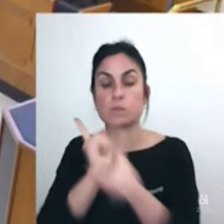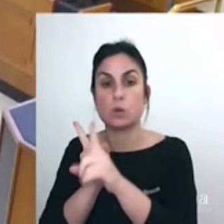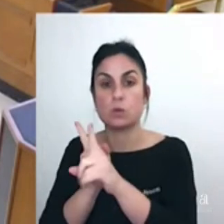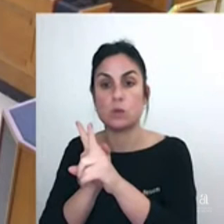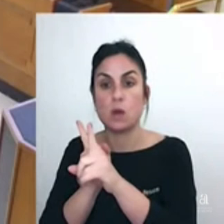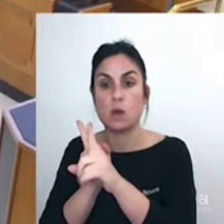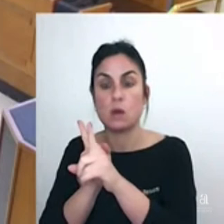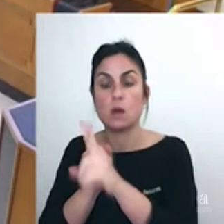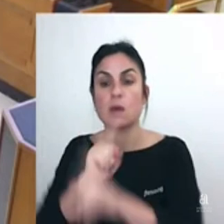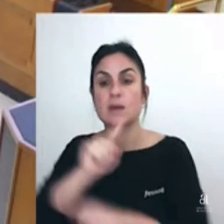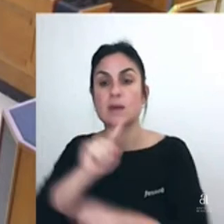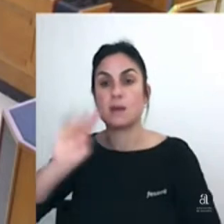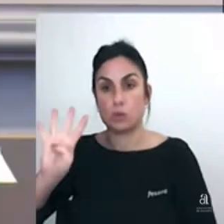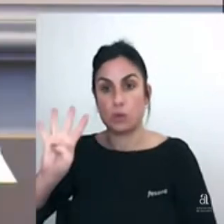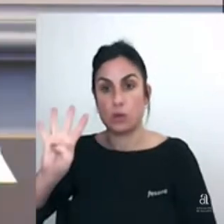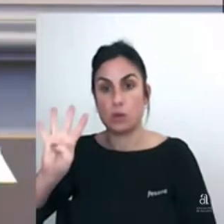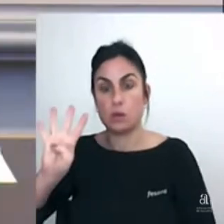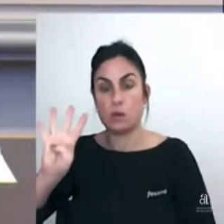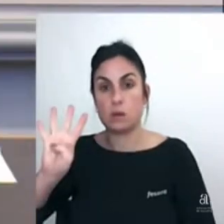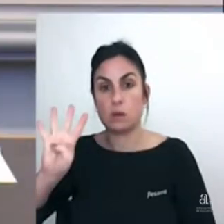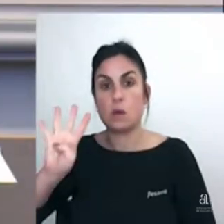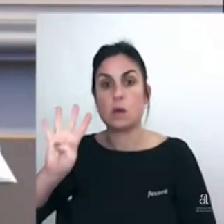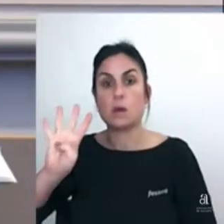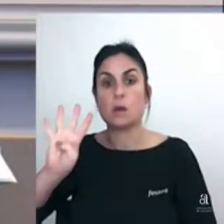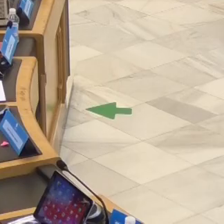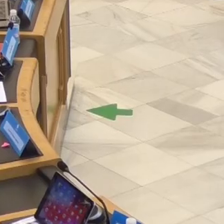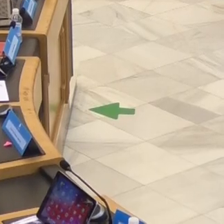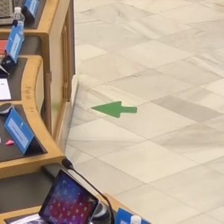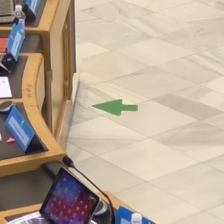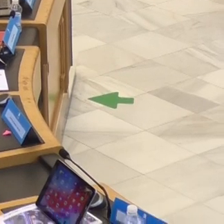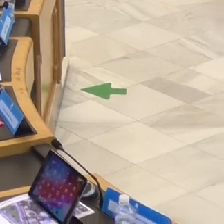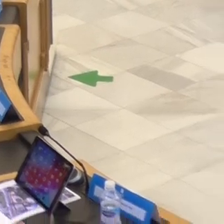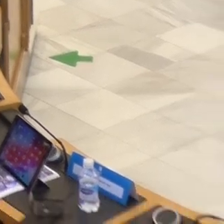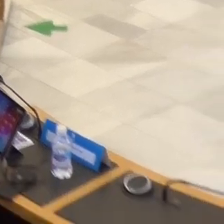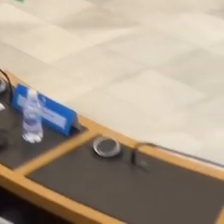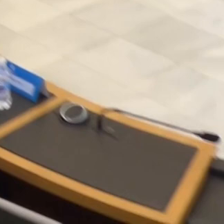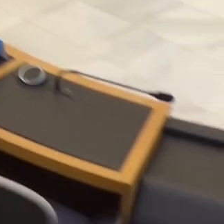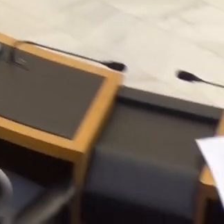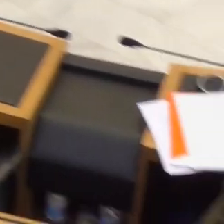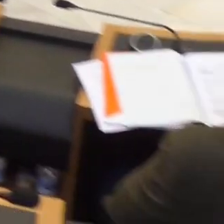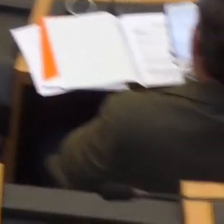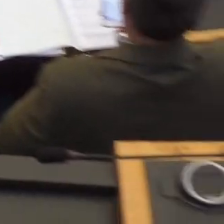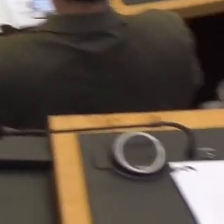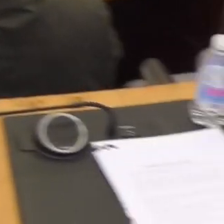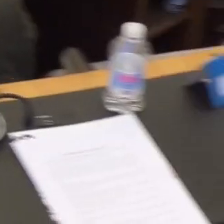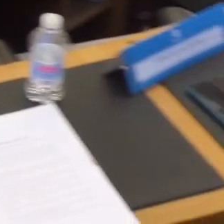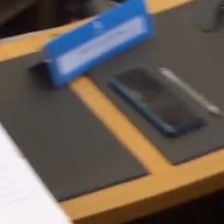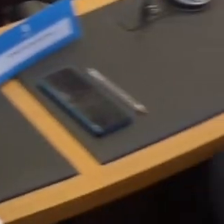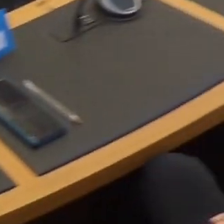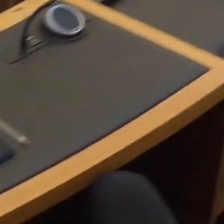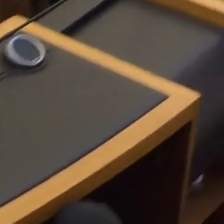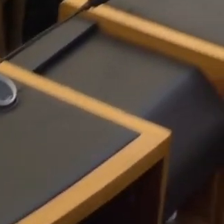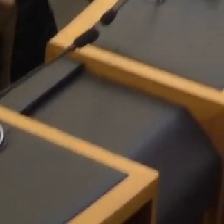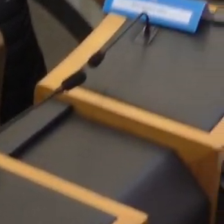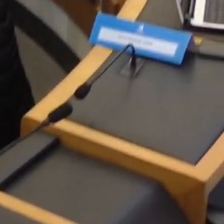14. ¿Se aprueba el presupuesto? La Diputación Provincial de Alicante ha aprobado esta mañana los presupuestos